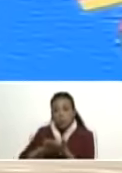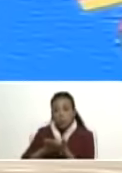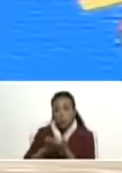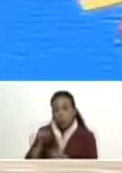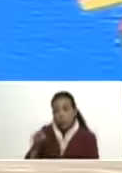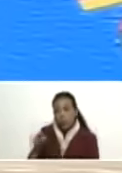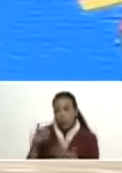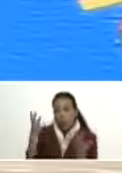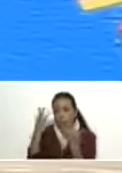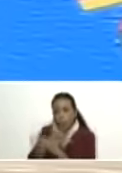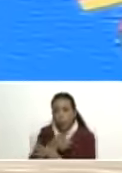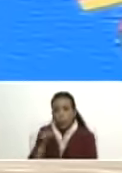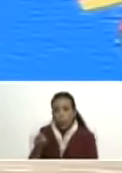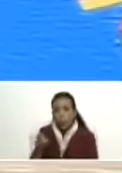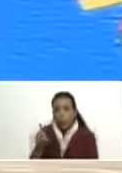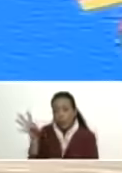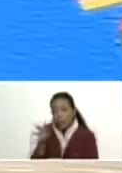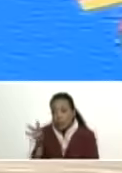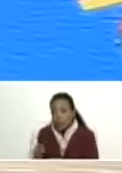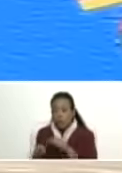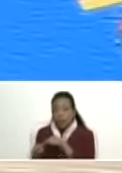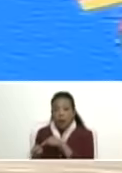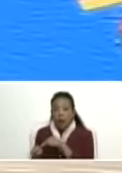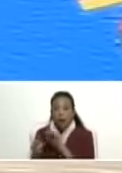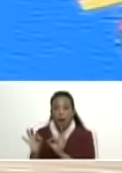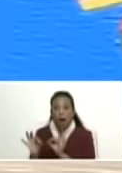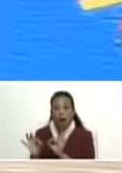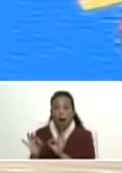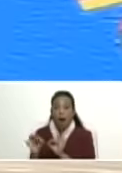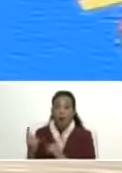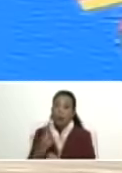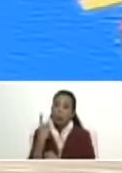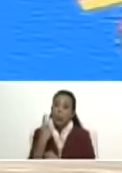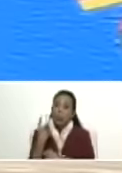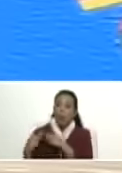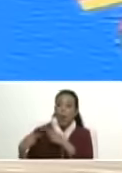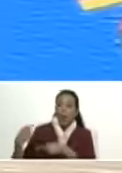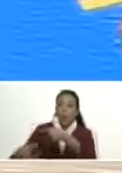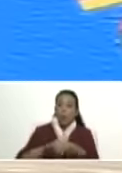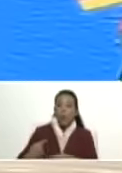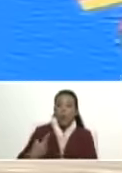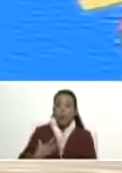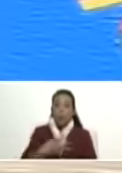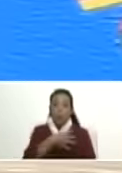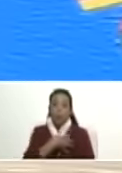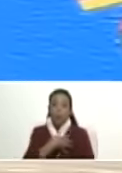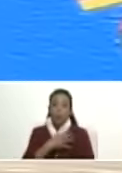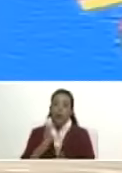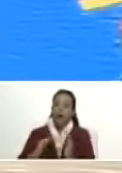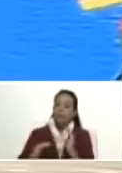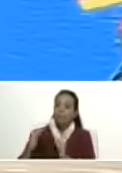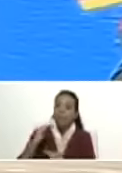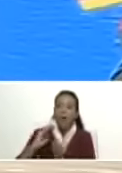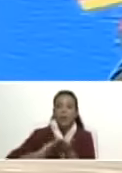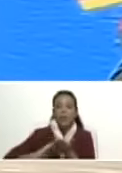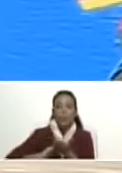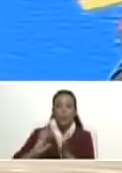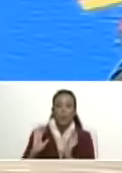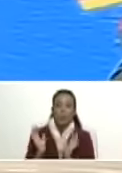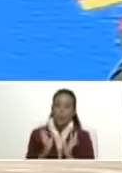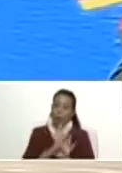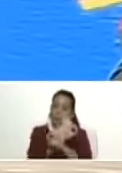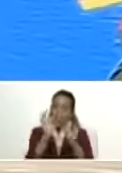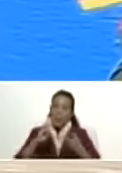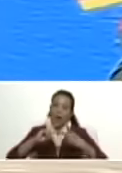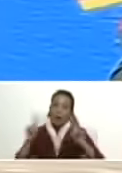la controversia de la Guayana Esequiba es una herencia colonial que hay que superar por la vía